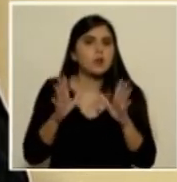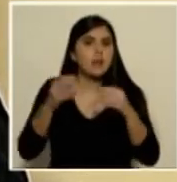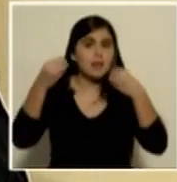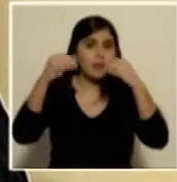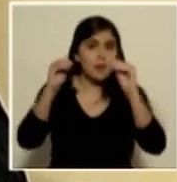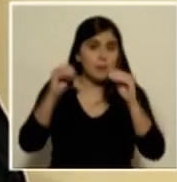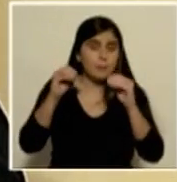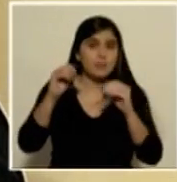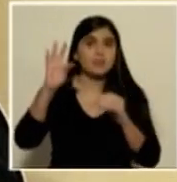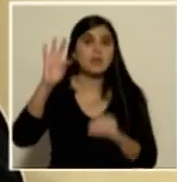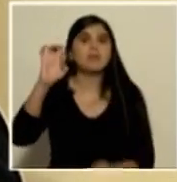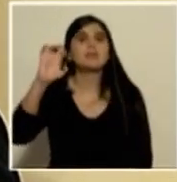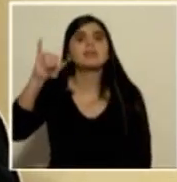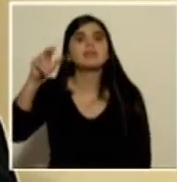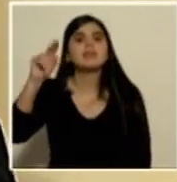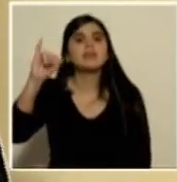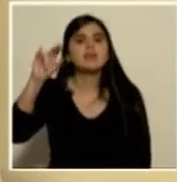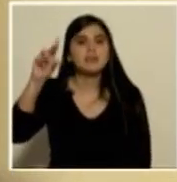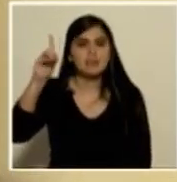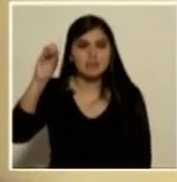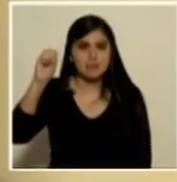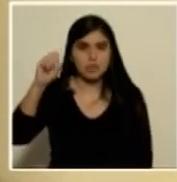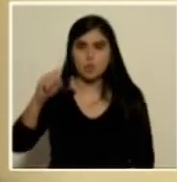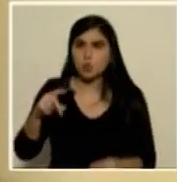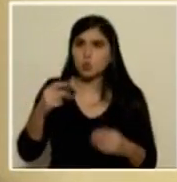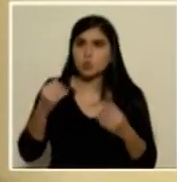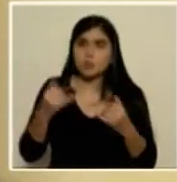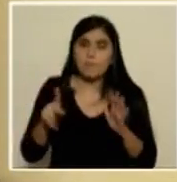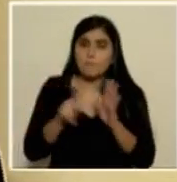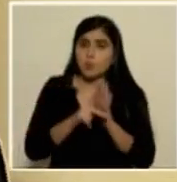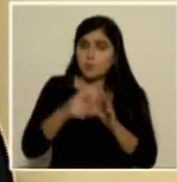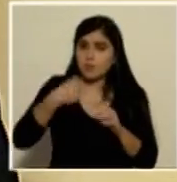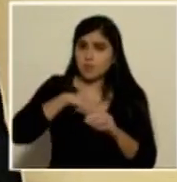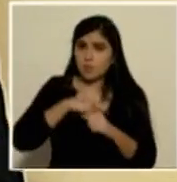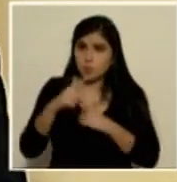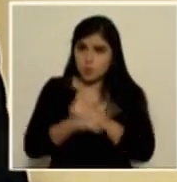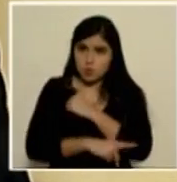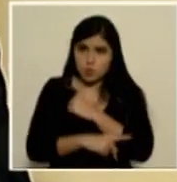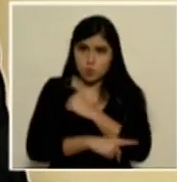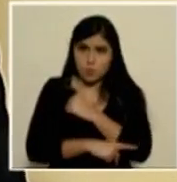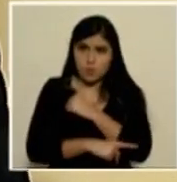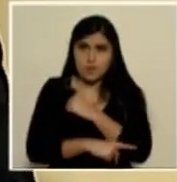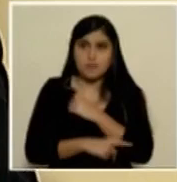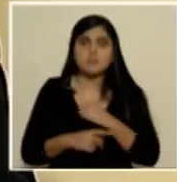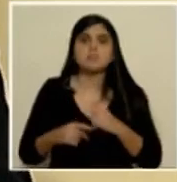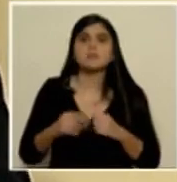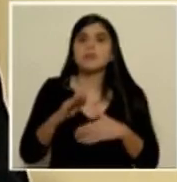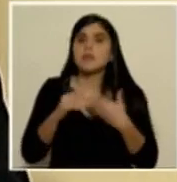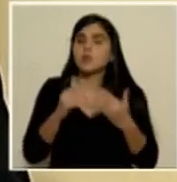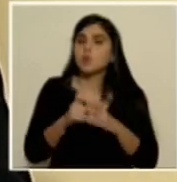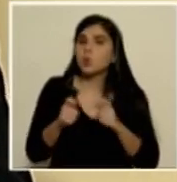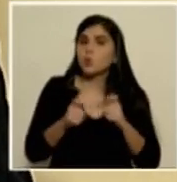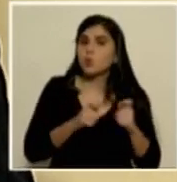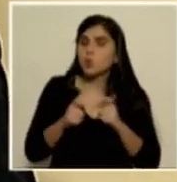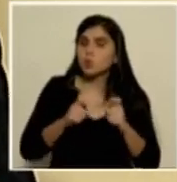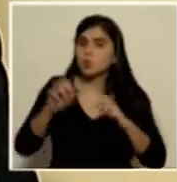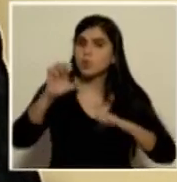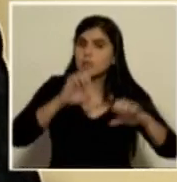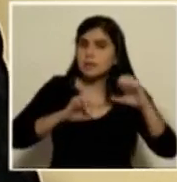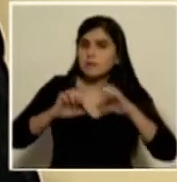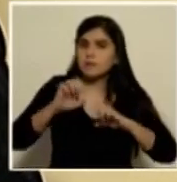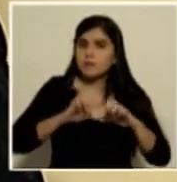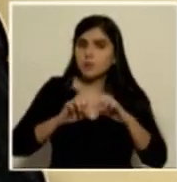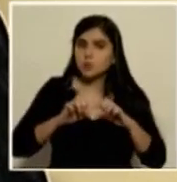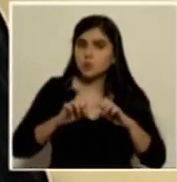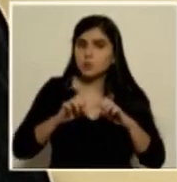de tejidos y ese tipo de situaciones está prohibida en nuestro país, porque aquí tiene que ser justamente mediado a través de todo un mecanismo de donación que ya